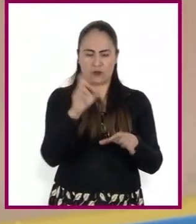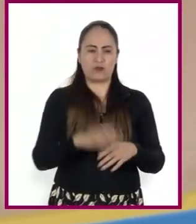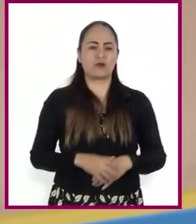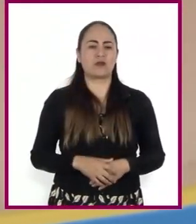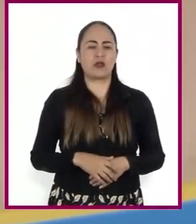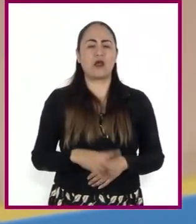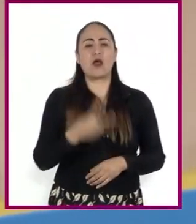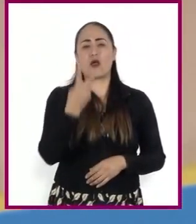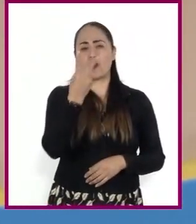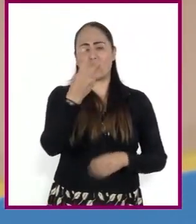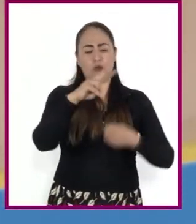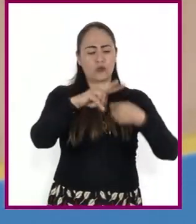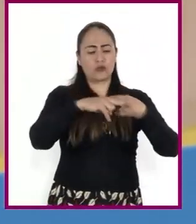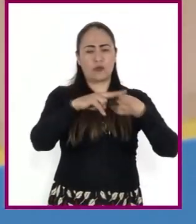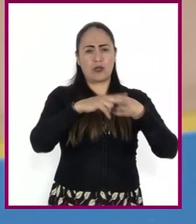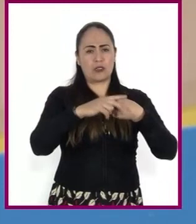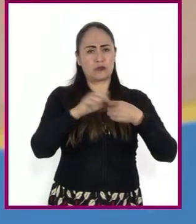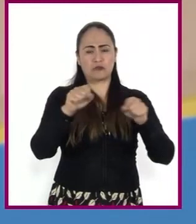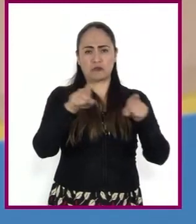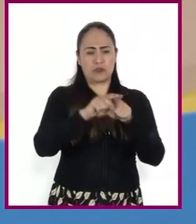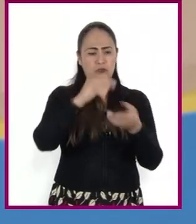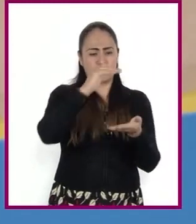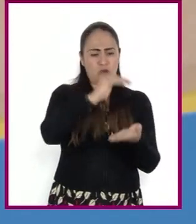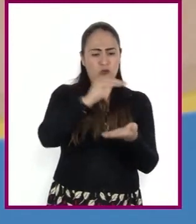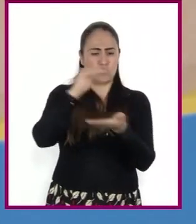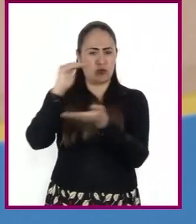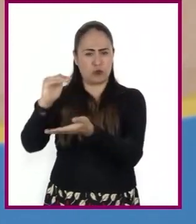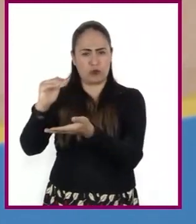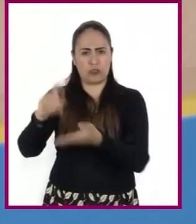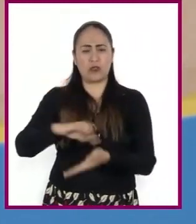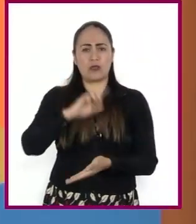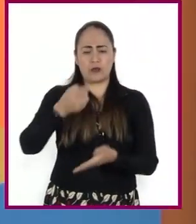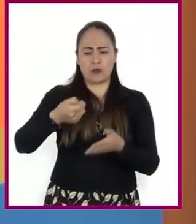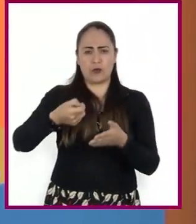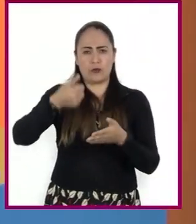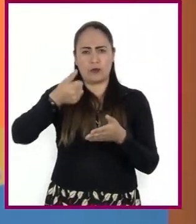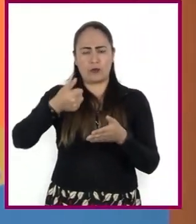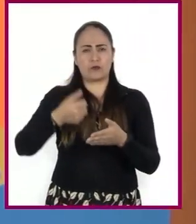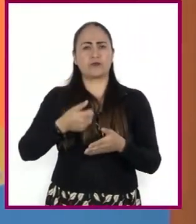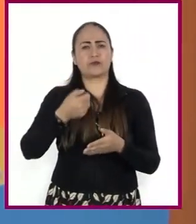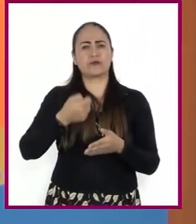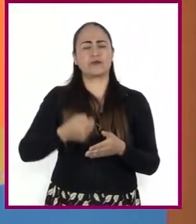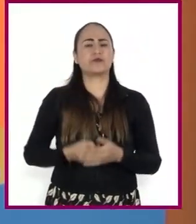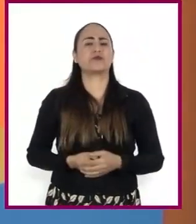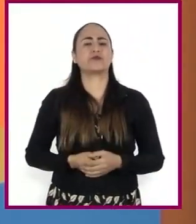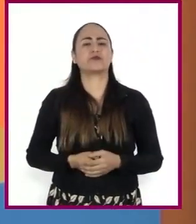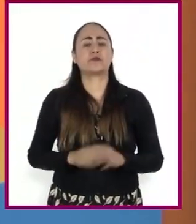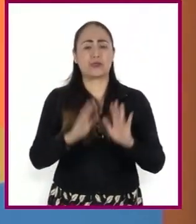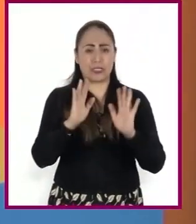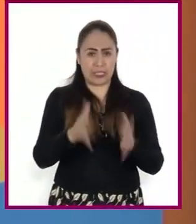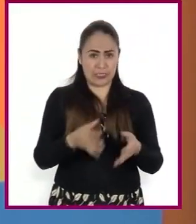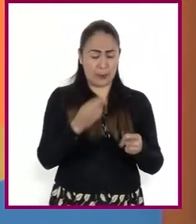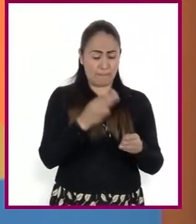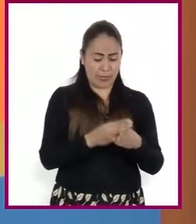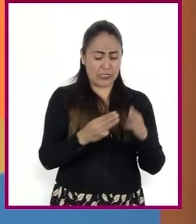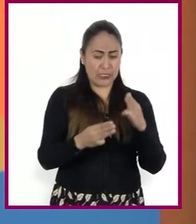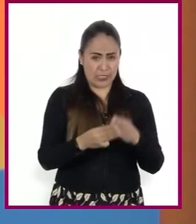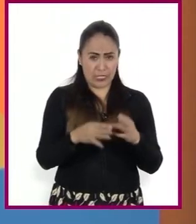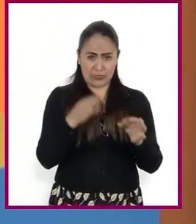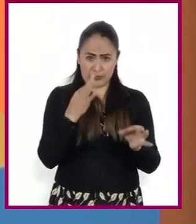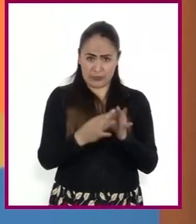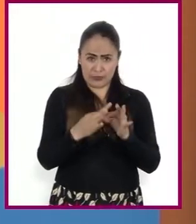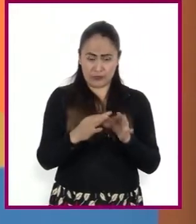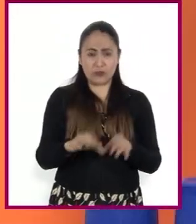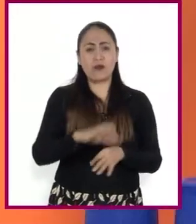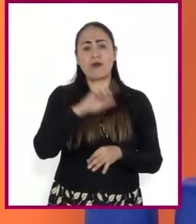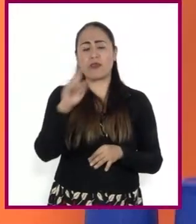2 vasos del mismo tamaño y un encendedor. Ya tenemos todos los materiales, maestra. ¿Cuál es el